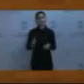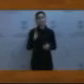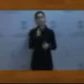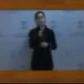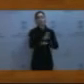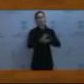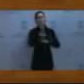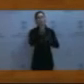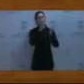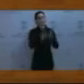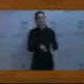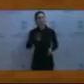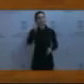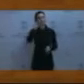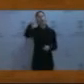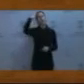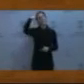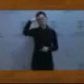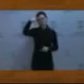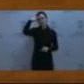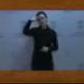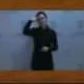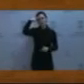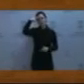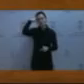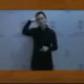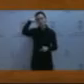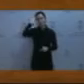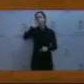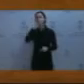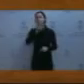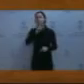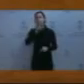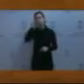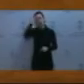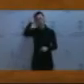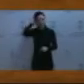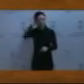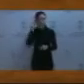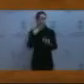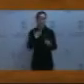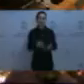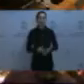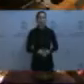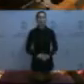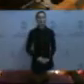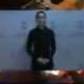de Educación, acuérdese de esto, porque si no, caerá en un ejercicio de cinismo. Gracias.